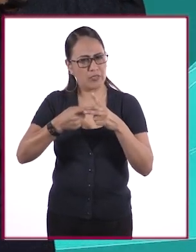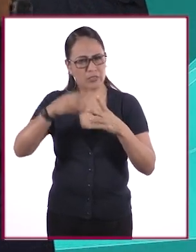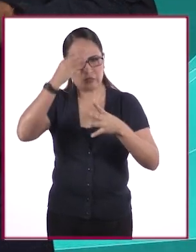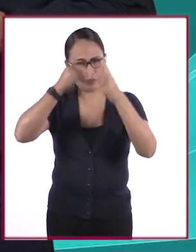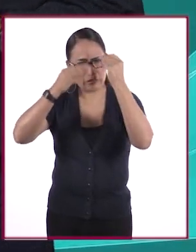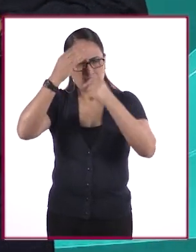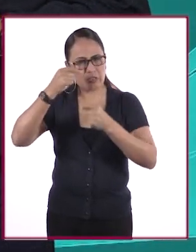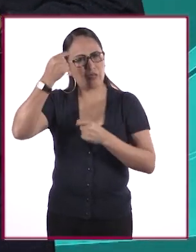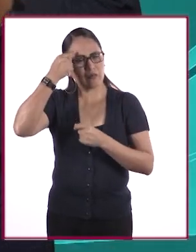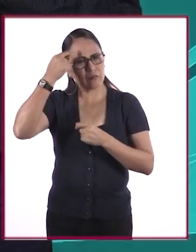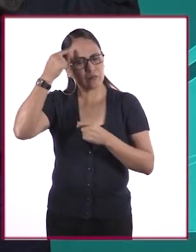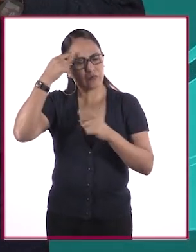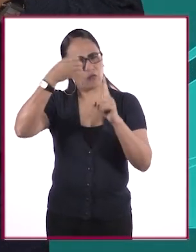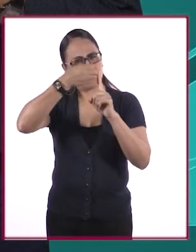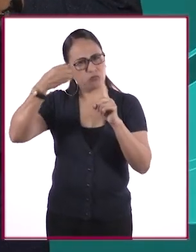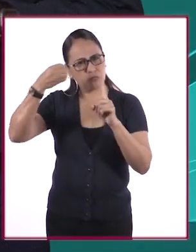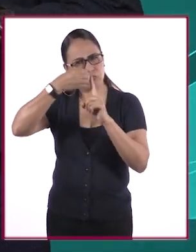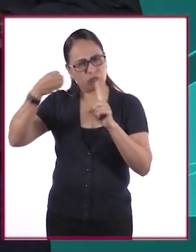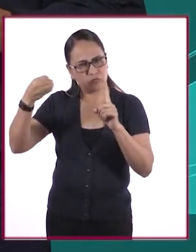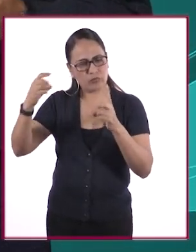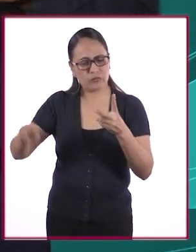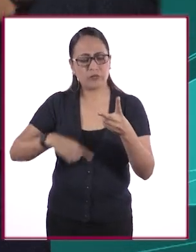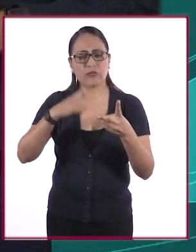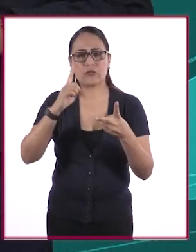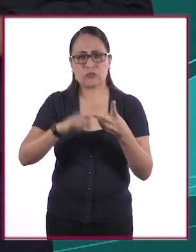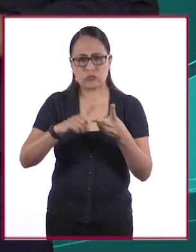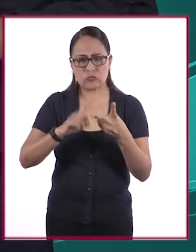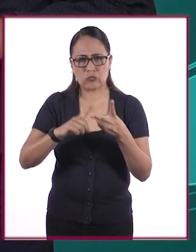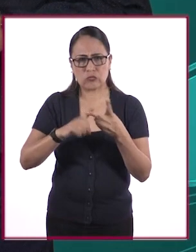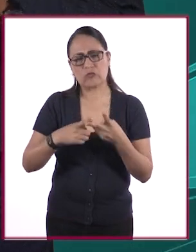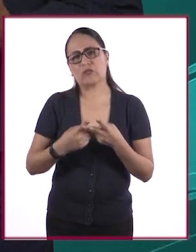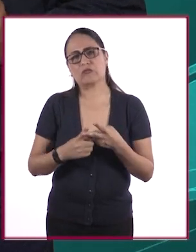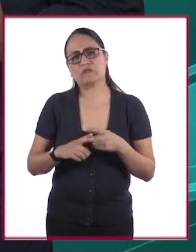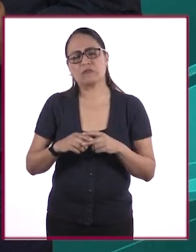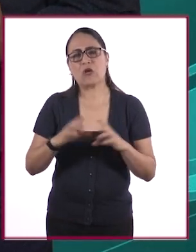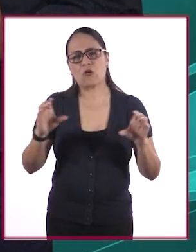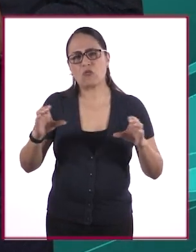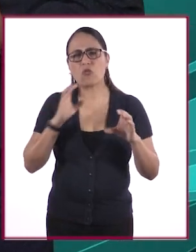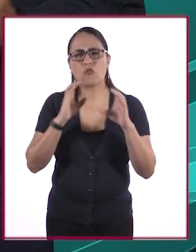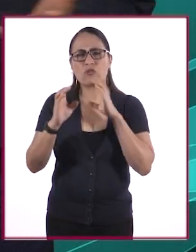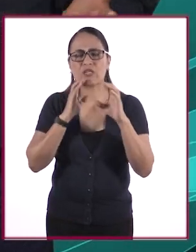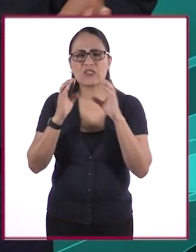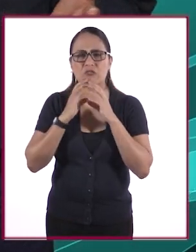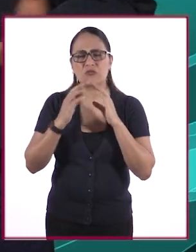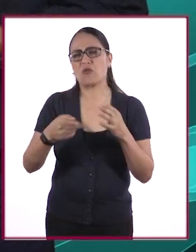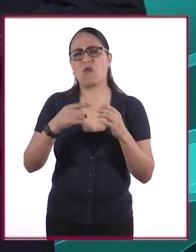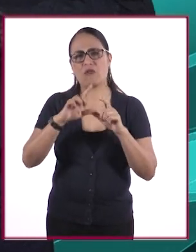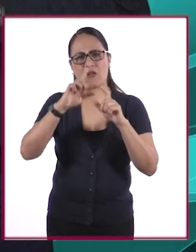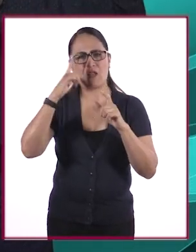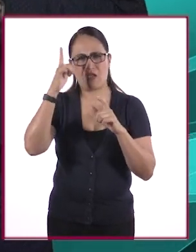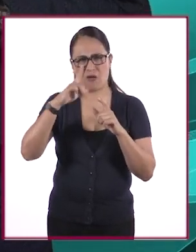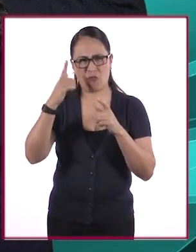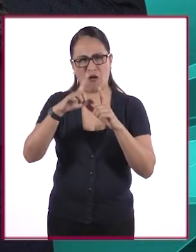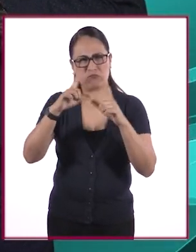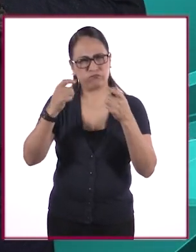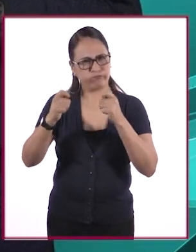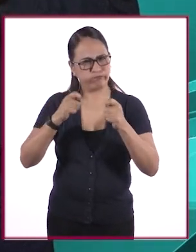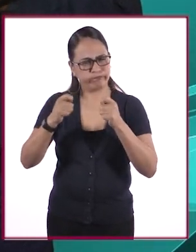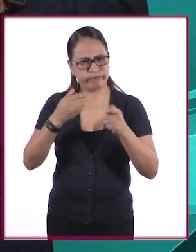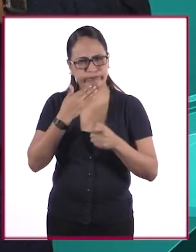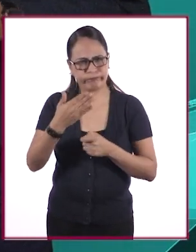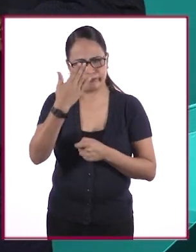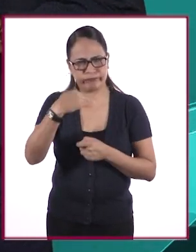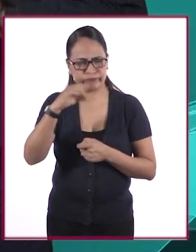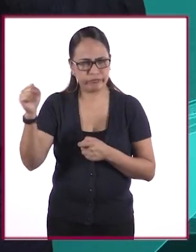el razonamiento lógico. Segundo, aprender y dominar bien el lenguaje y la comunicación. Y el tercero, entender las cuestiones básicas de